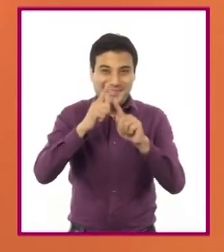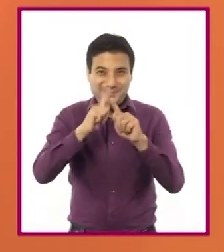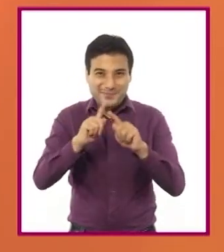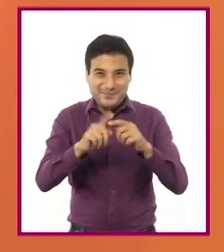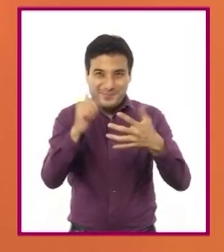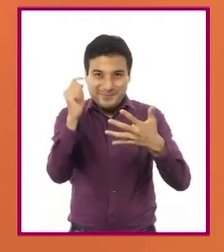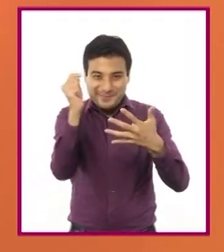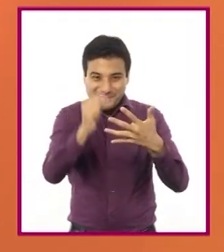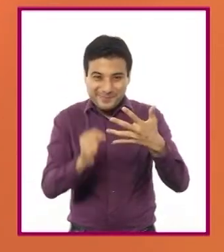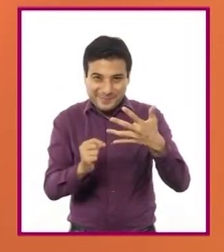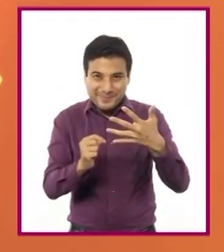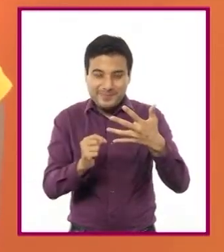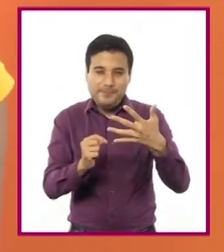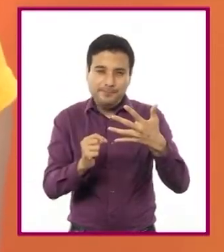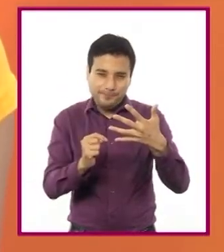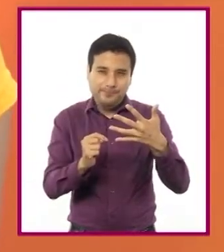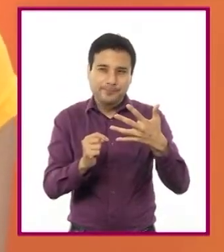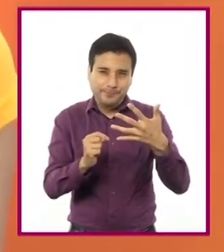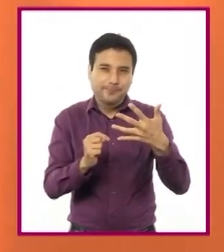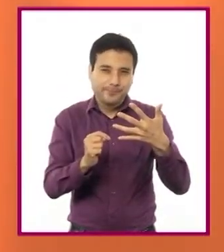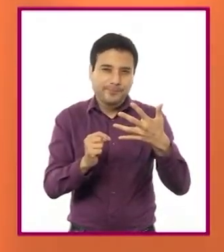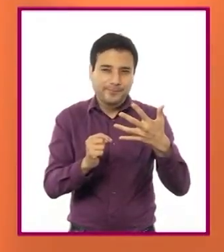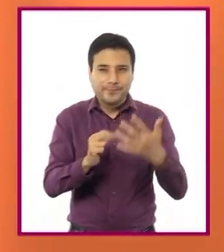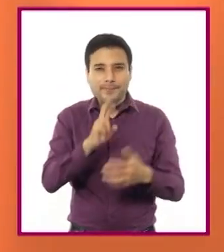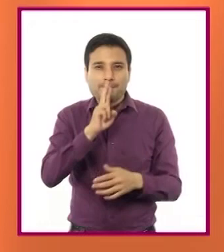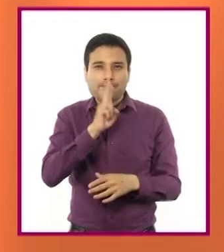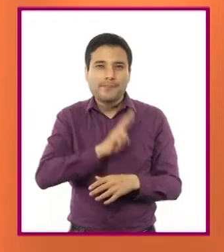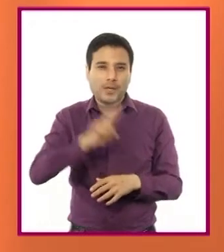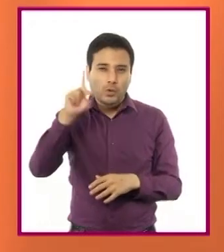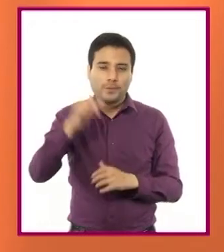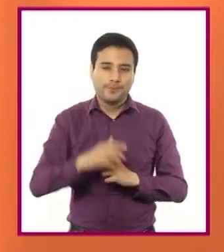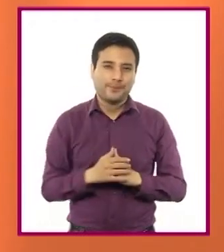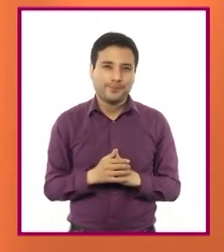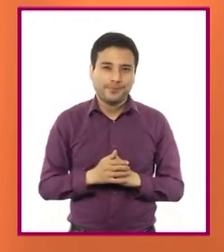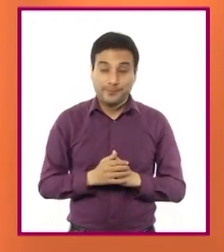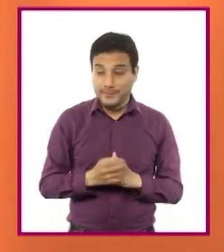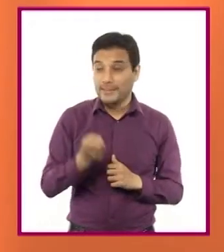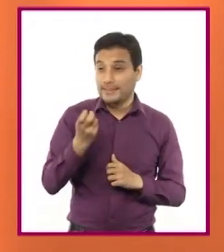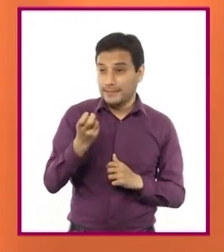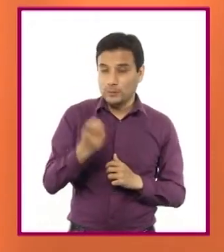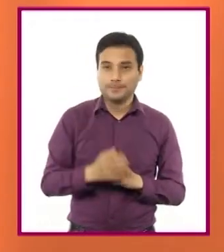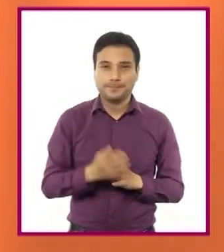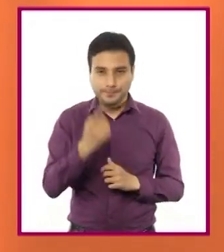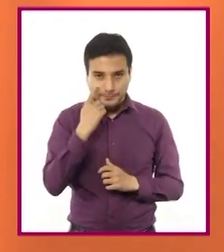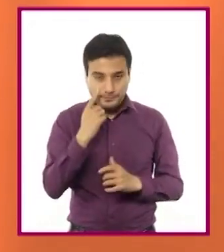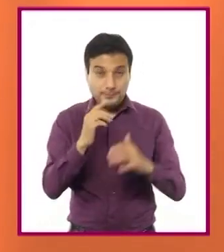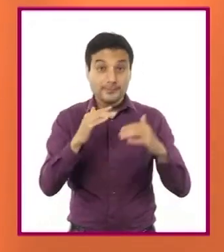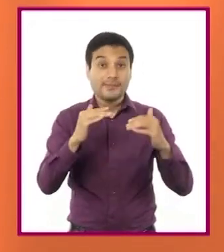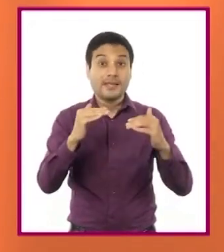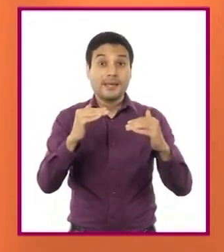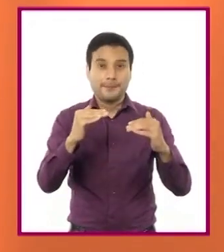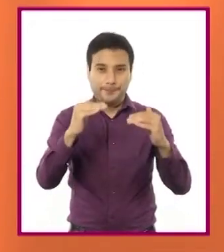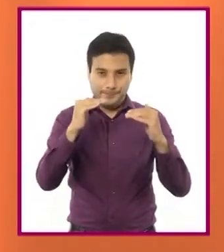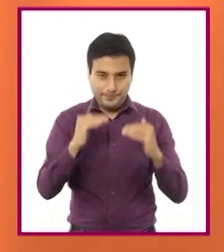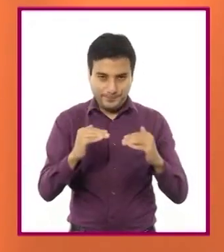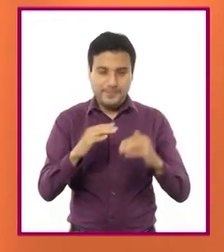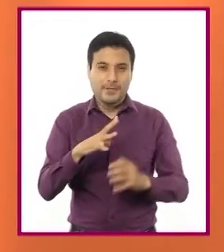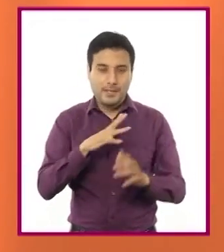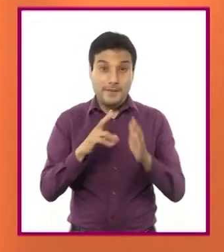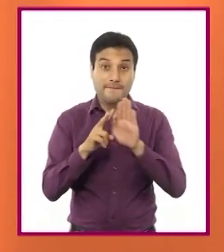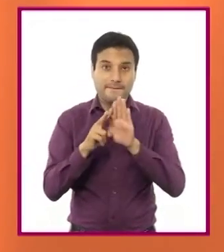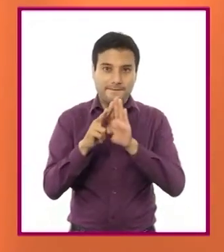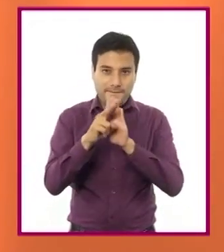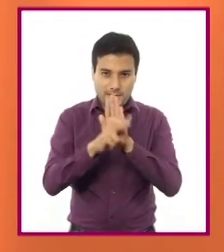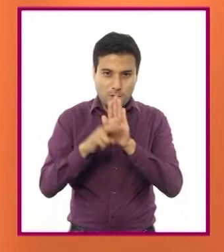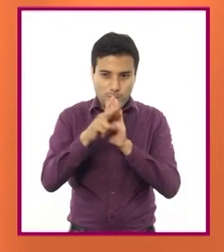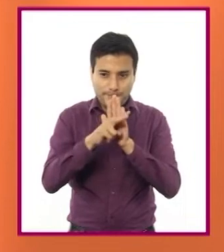de Rafael dentro del rango determinado. Correcto. Y a continuación, con el apoyo de un audiovisual,